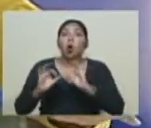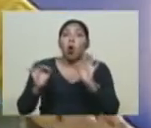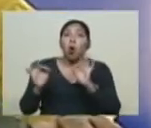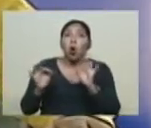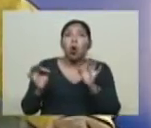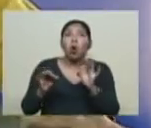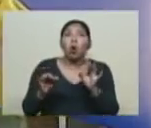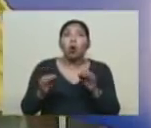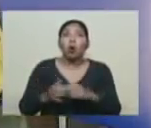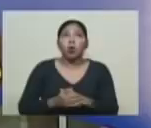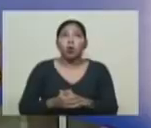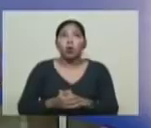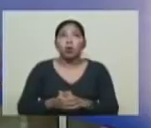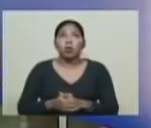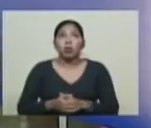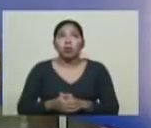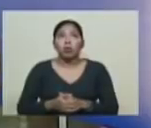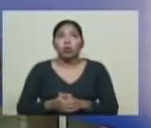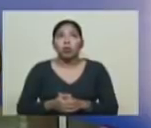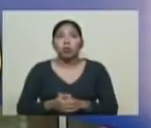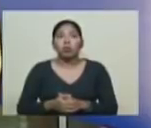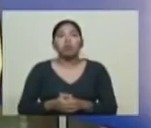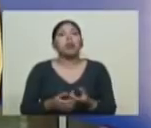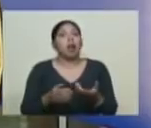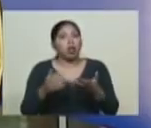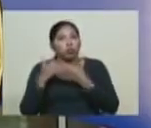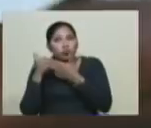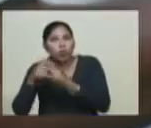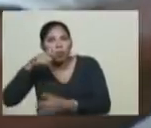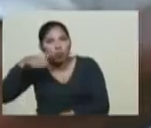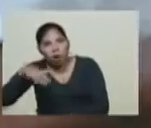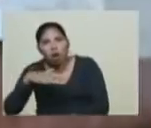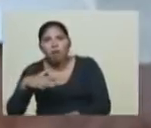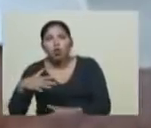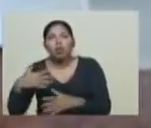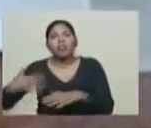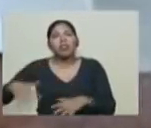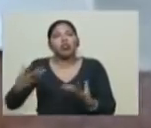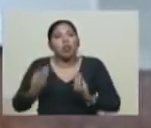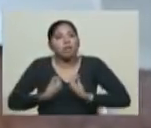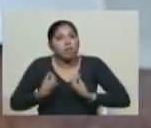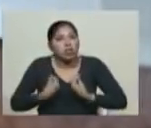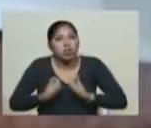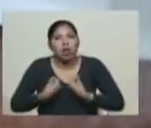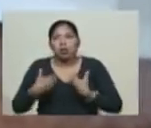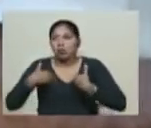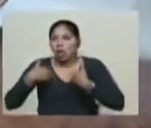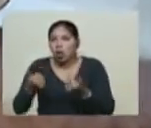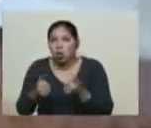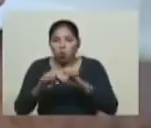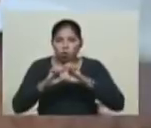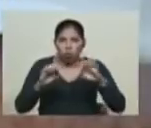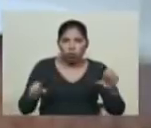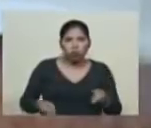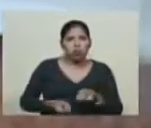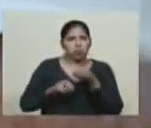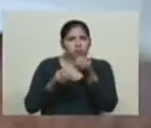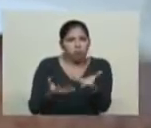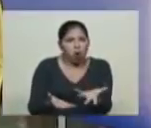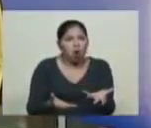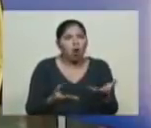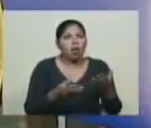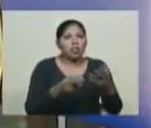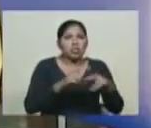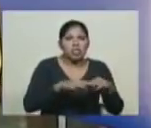pueblo, para invertir en la salud de la gente, en el derecho a la vida, para invertir en la educación de los niños, las